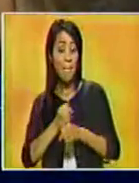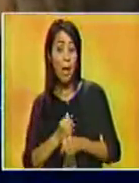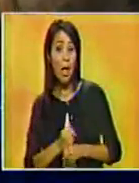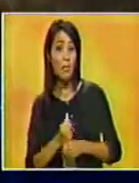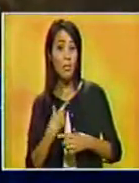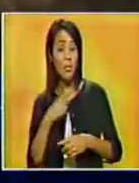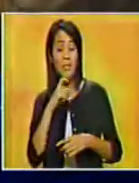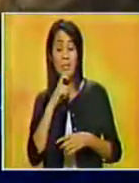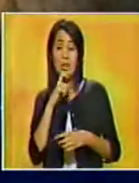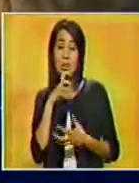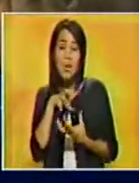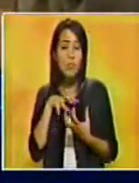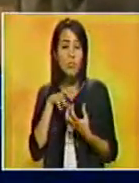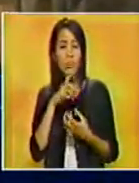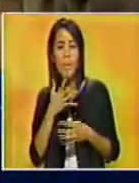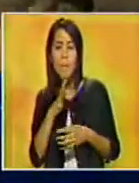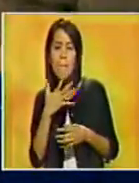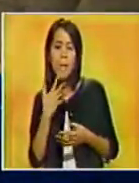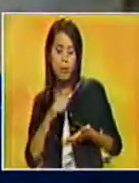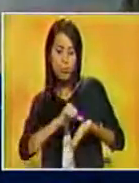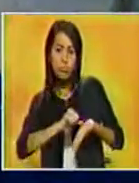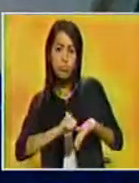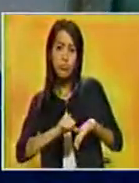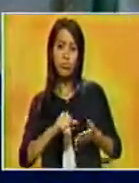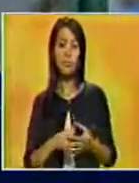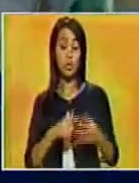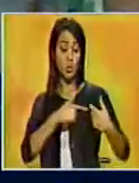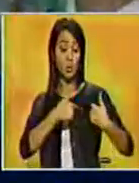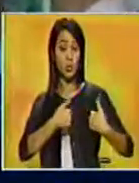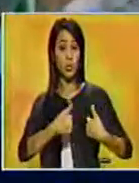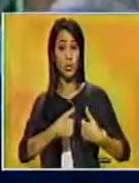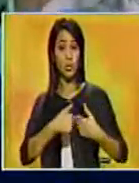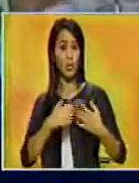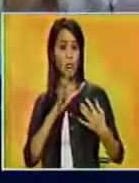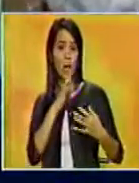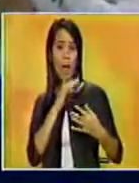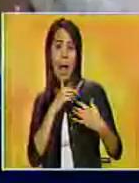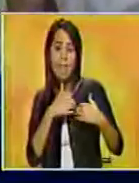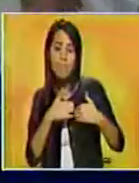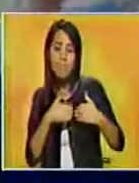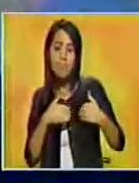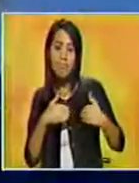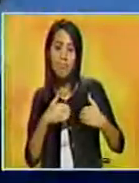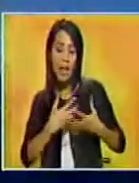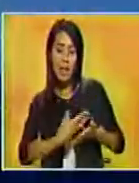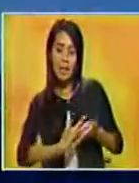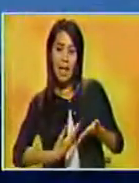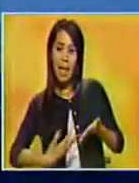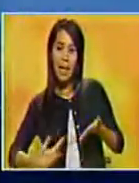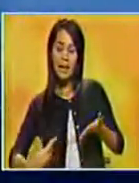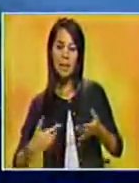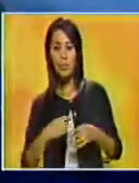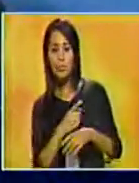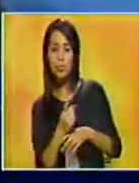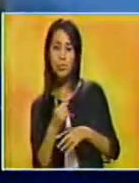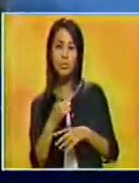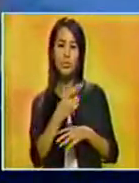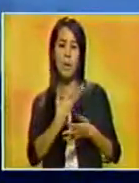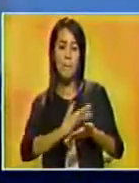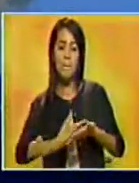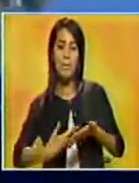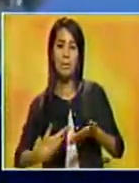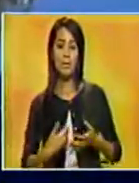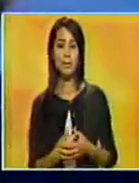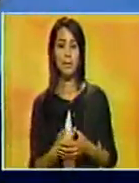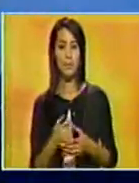poco la intervención. Su corazón debe estar vacío. Toda su sangre ahora circula por una canulación venosa y